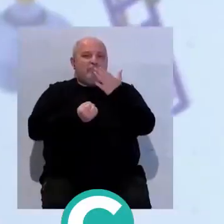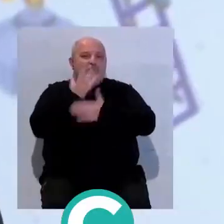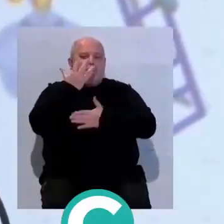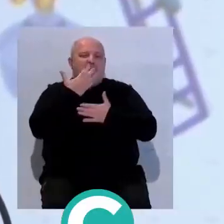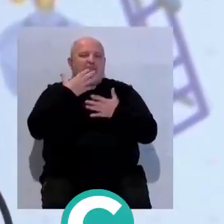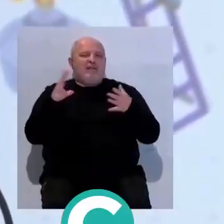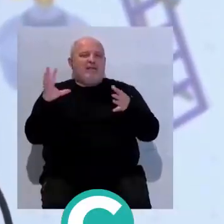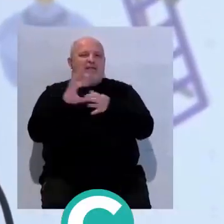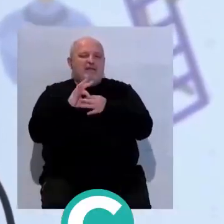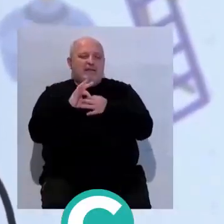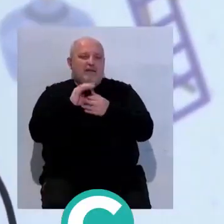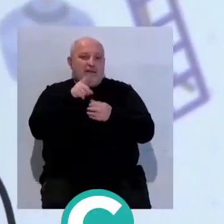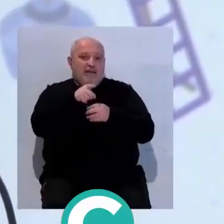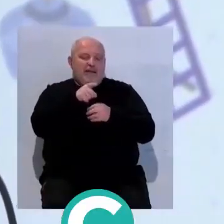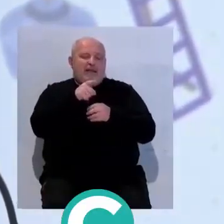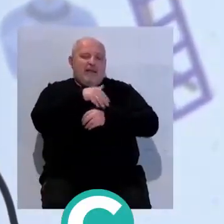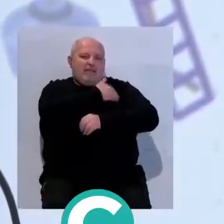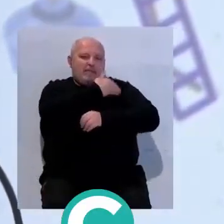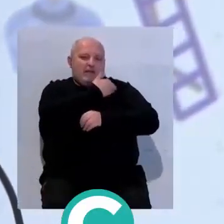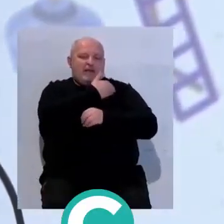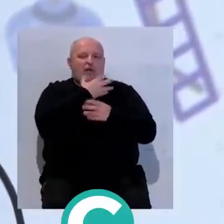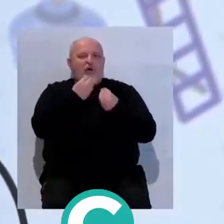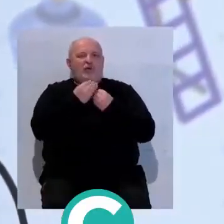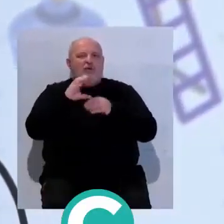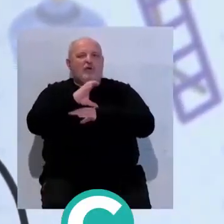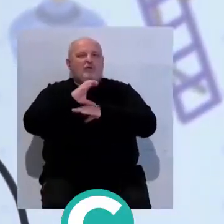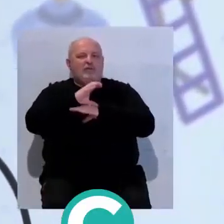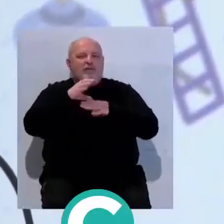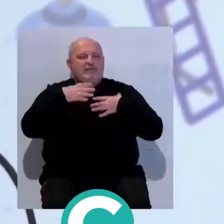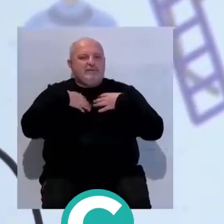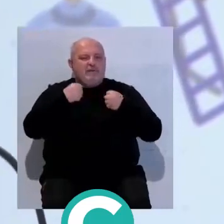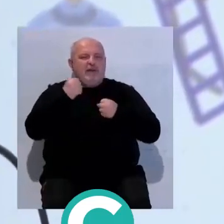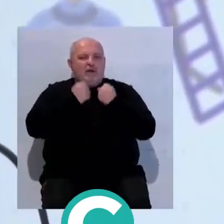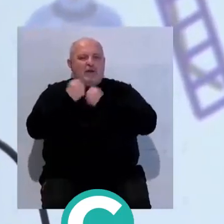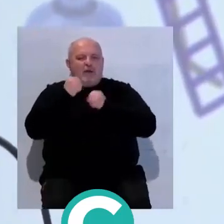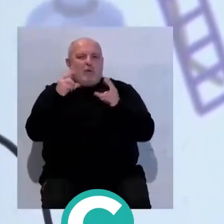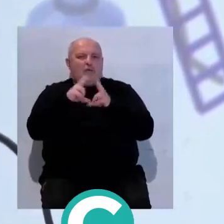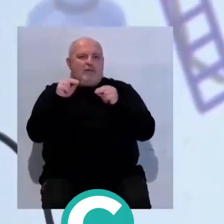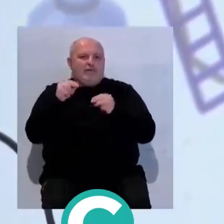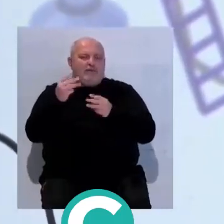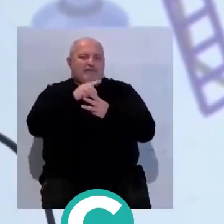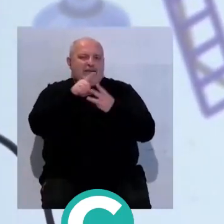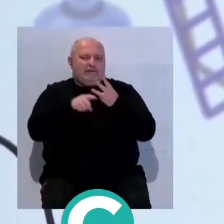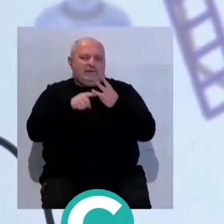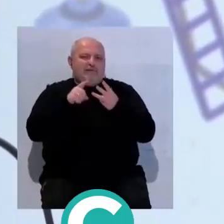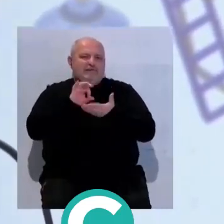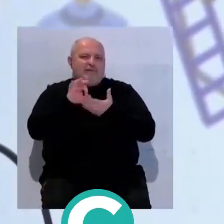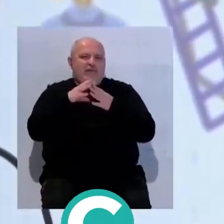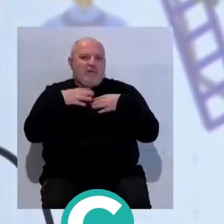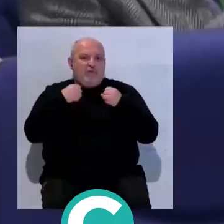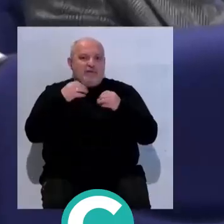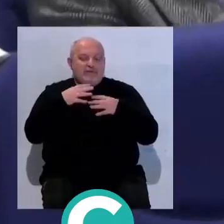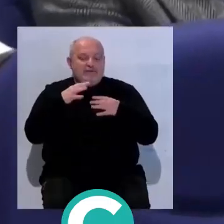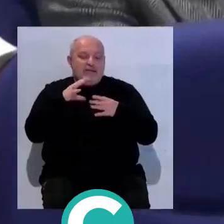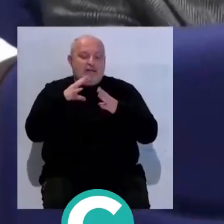la alianza de esta institución académica con las consejerías de Salud, Economía y Universidades de la Junta, el Servicio Andaluz de